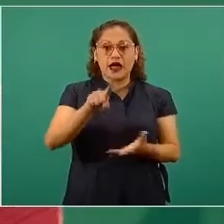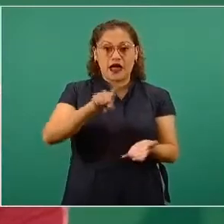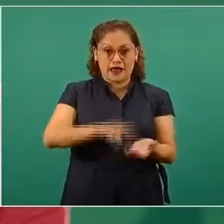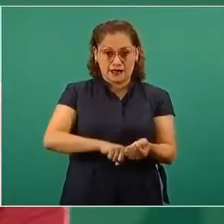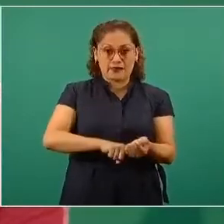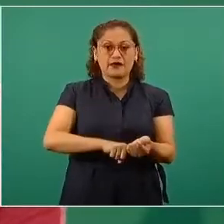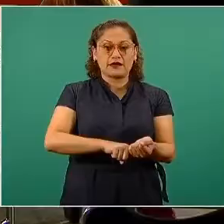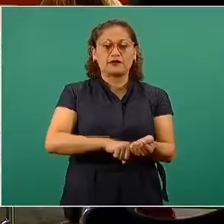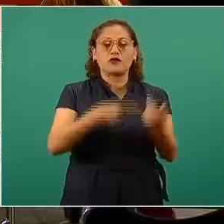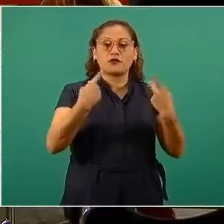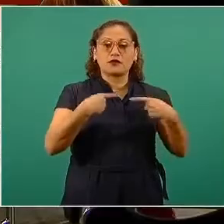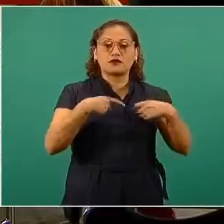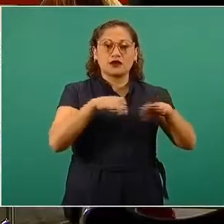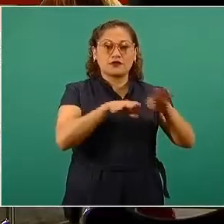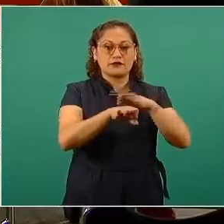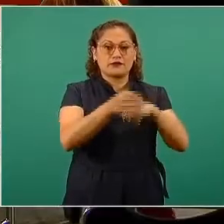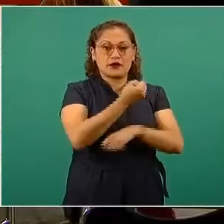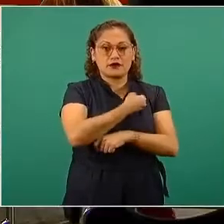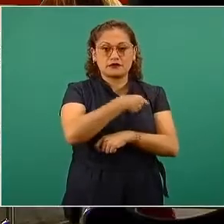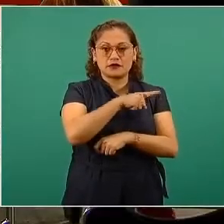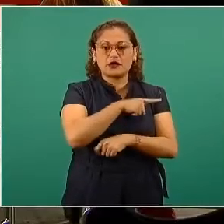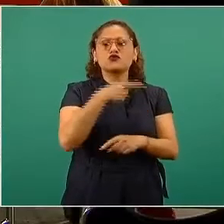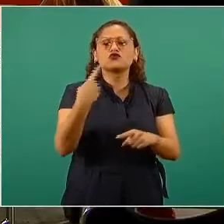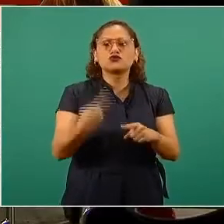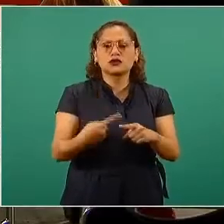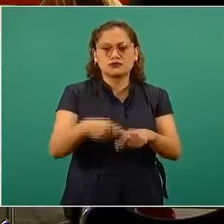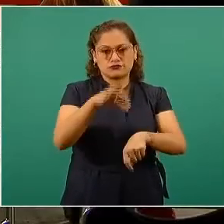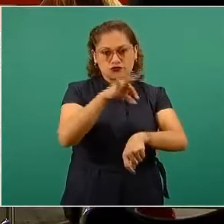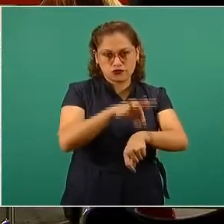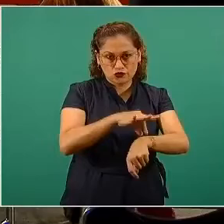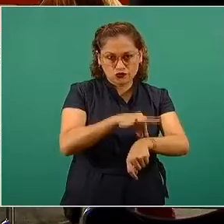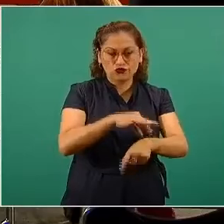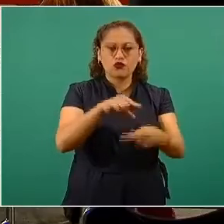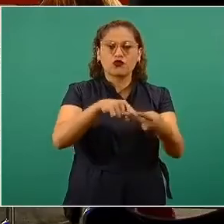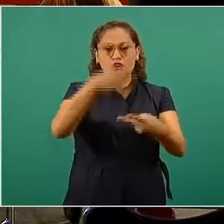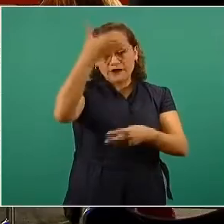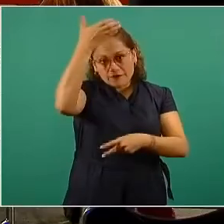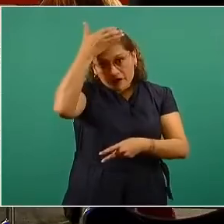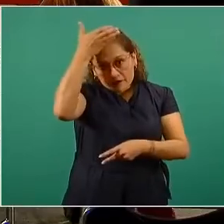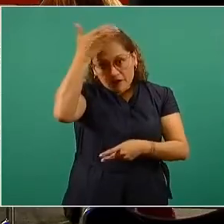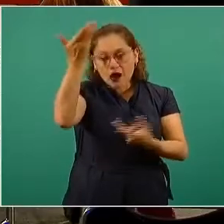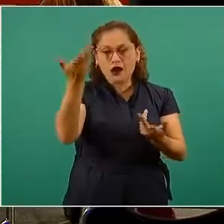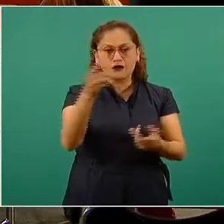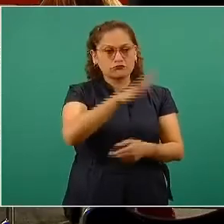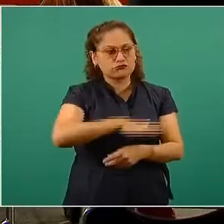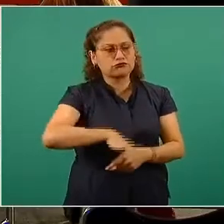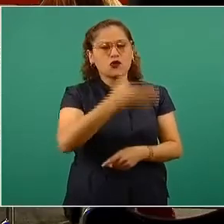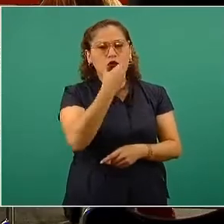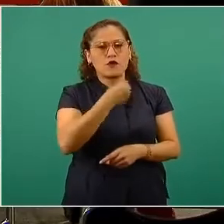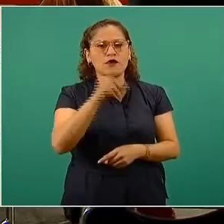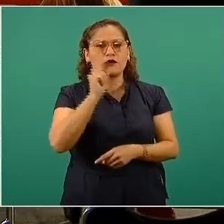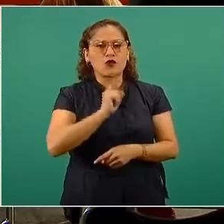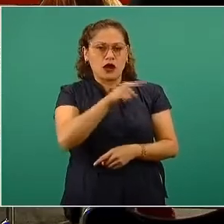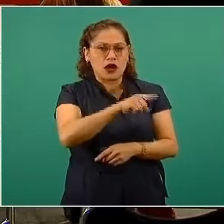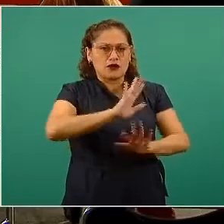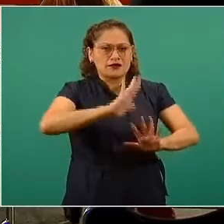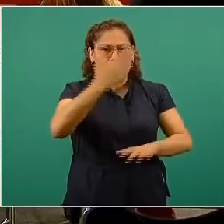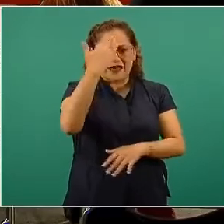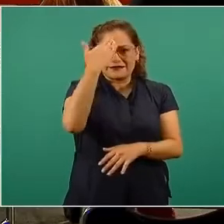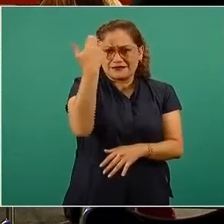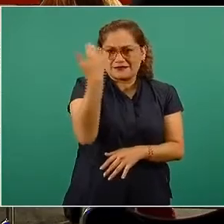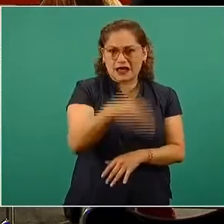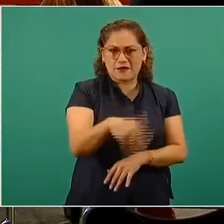médico, enfermeras y enfermeros, médicas y médicos que tienen la experiencia de vacunar. Todo ese